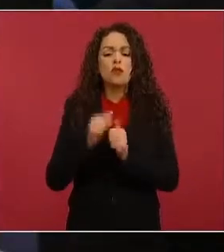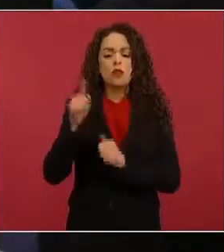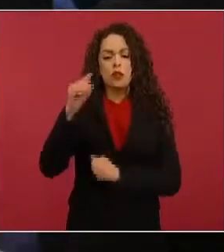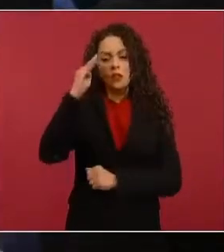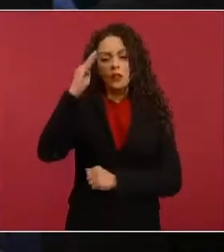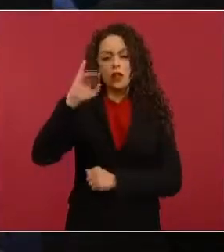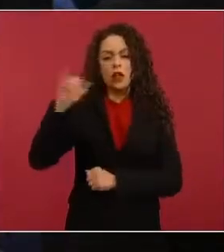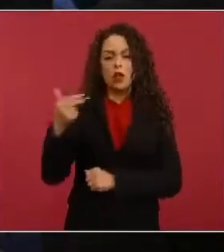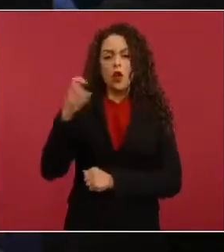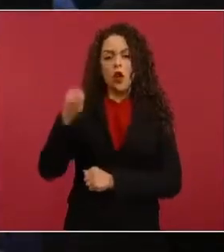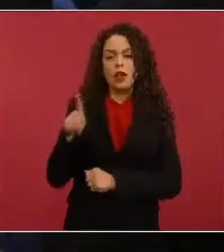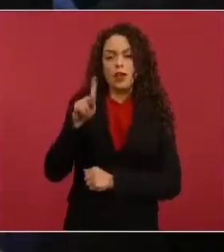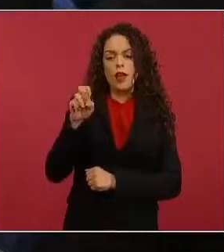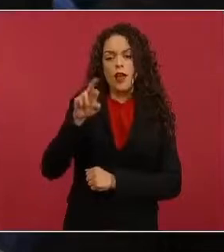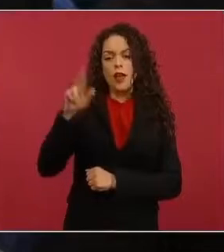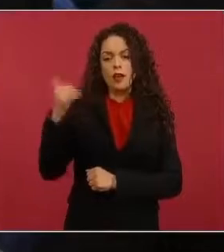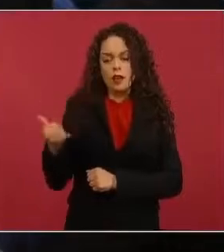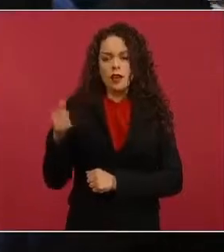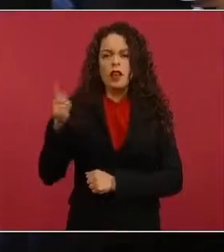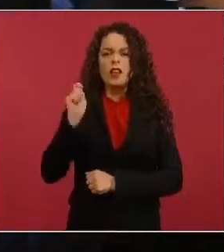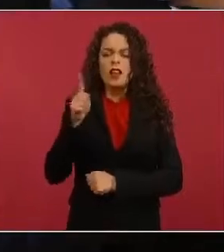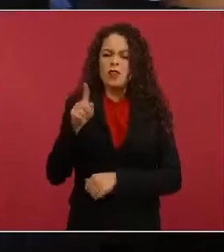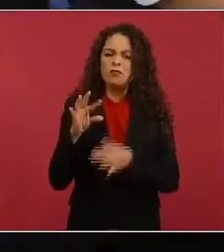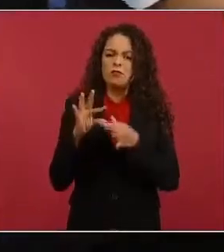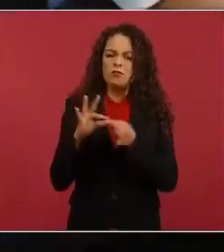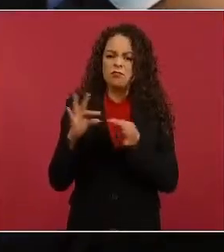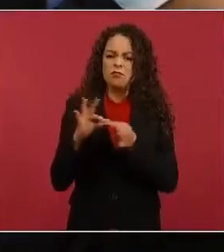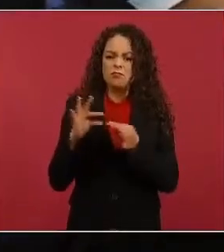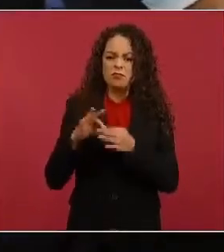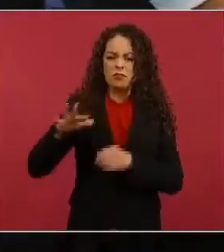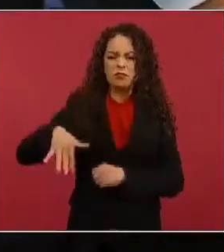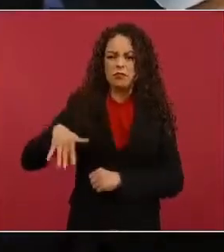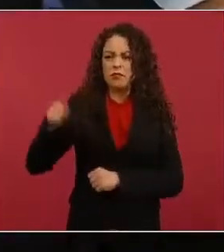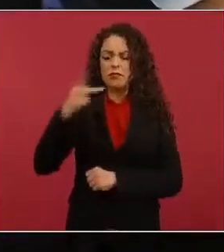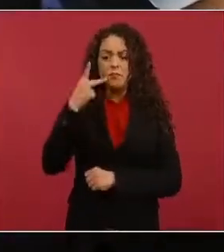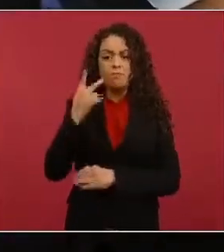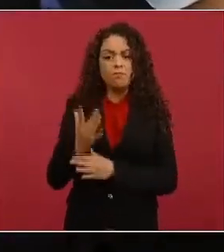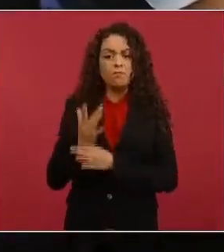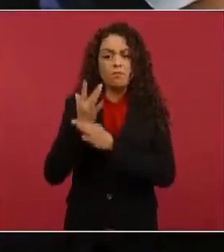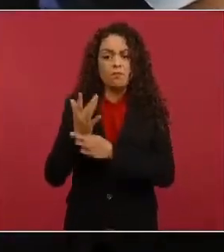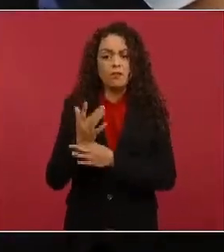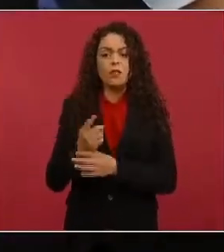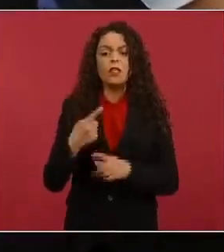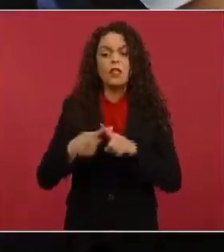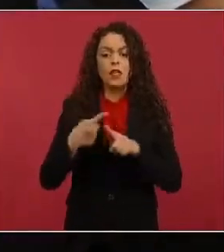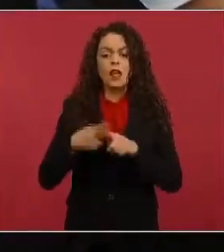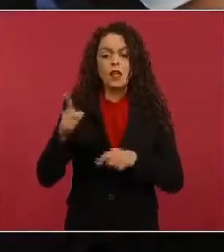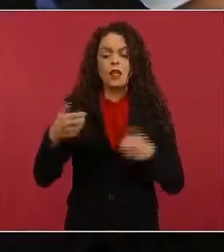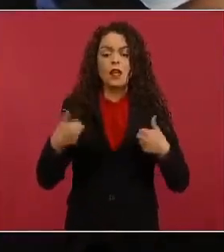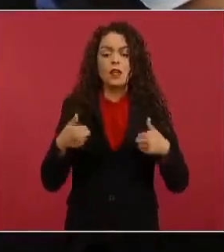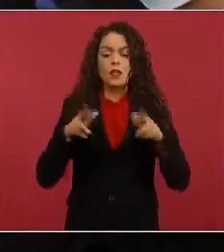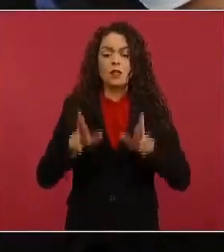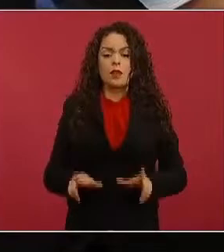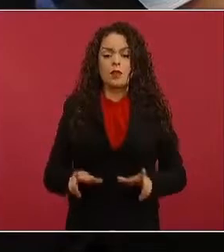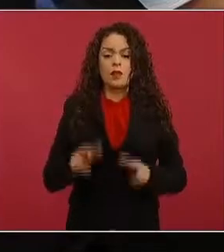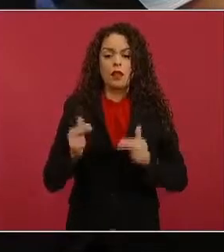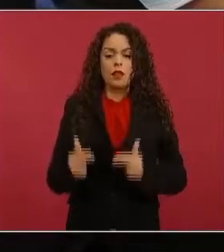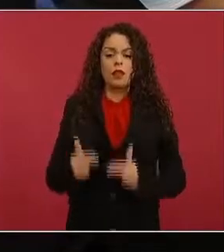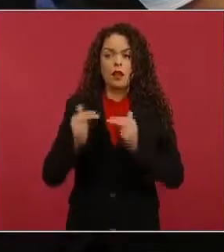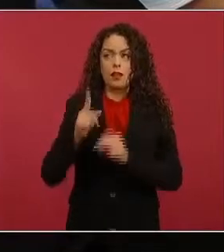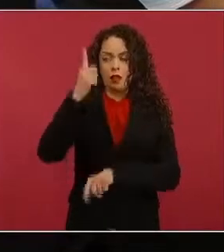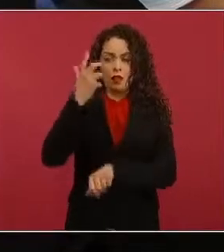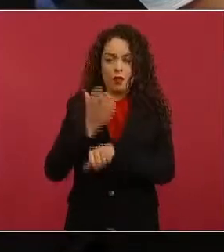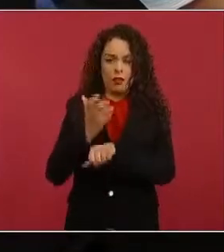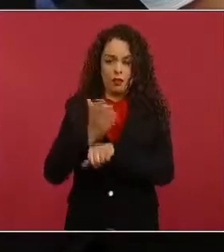Kerry, platicaron acerca de estas declaraciones que hizo hace unos días la representante comercial de Estados Unidos sobre que